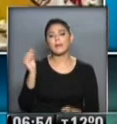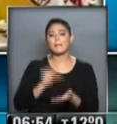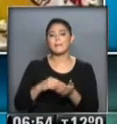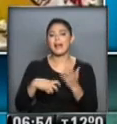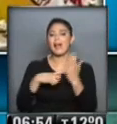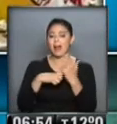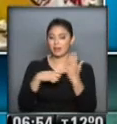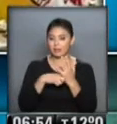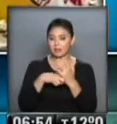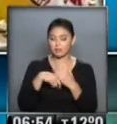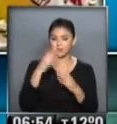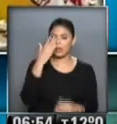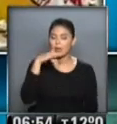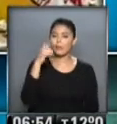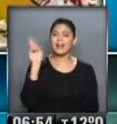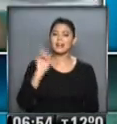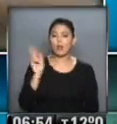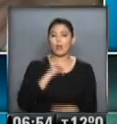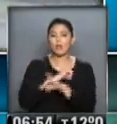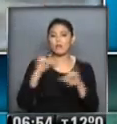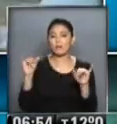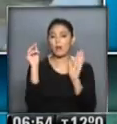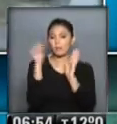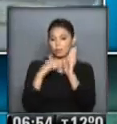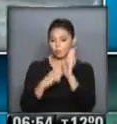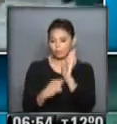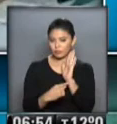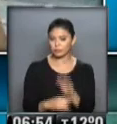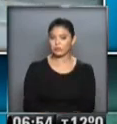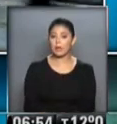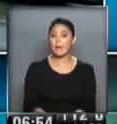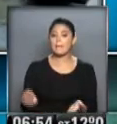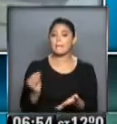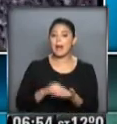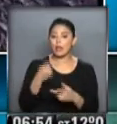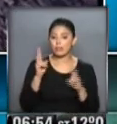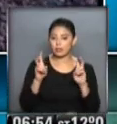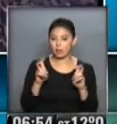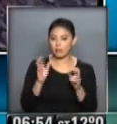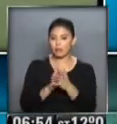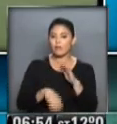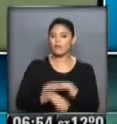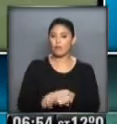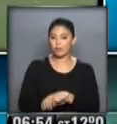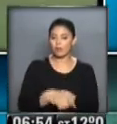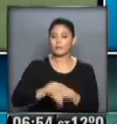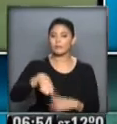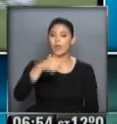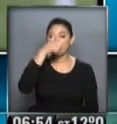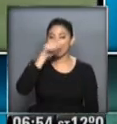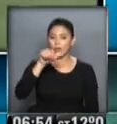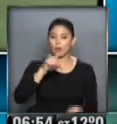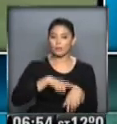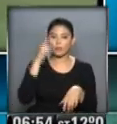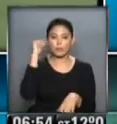de Supermercados. Raúl de la Torre en un ratito con todos los detalles. Y también vamos a hablar de fútbol. El domingo a las